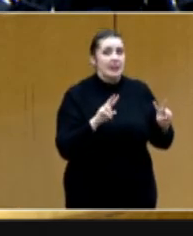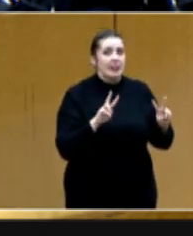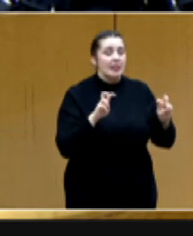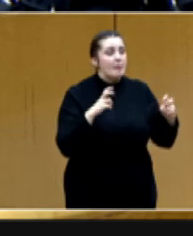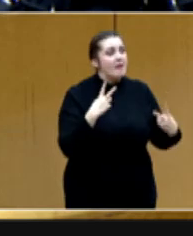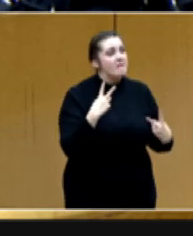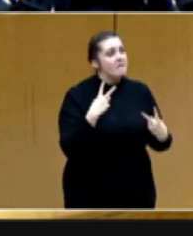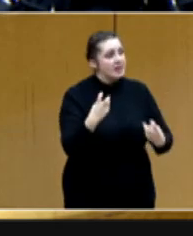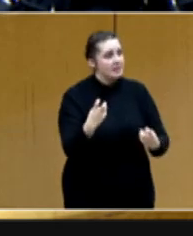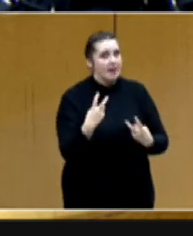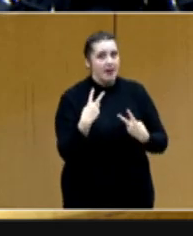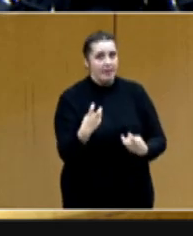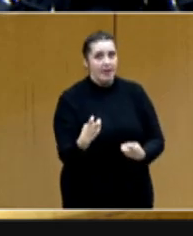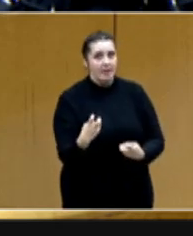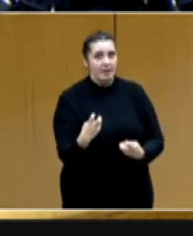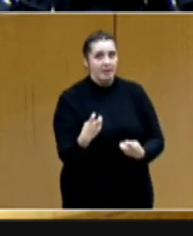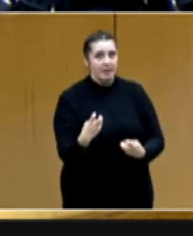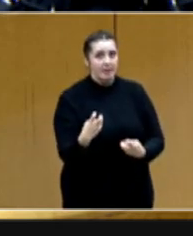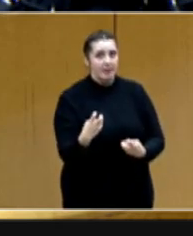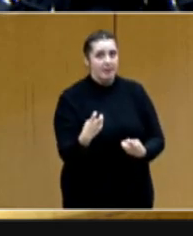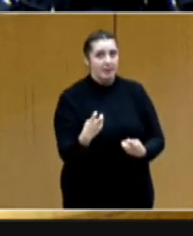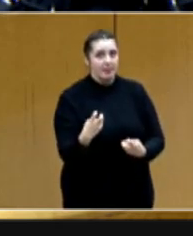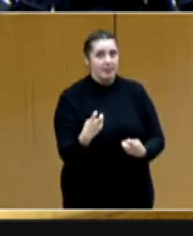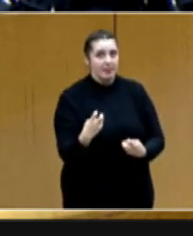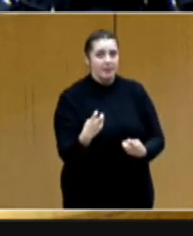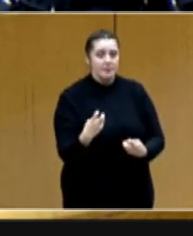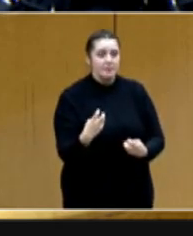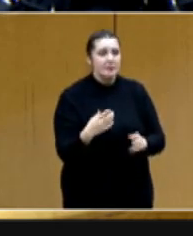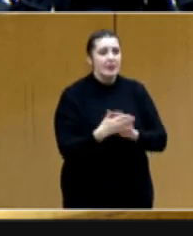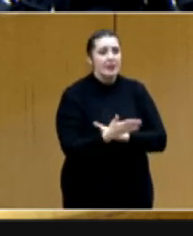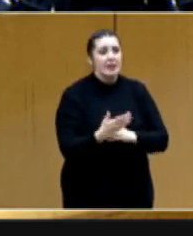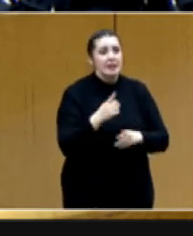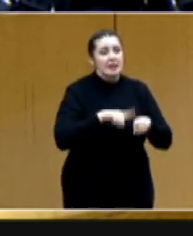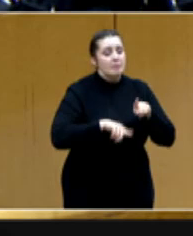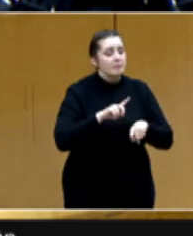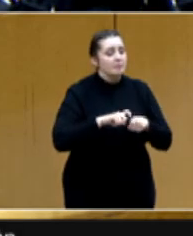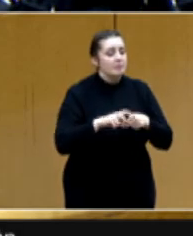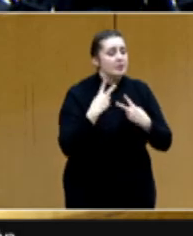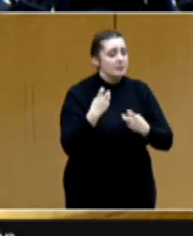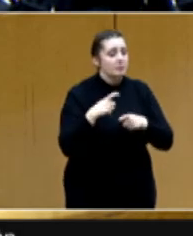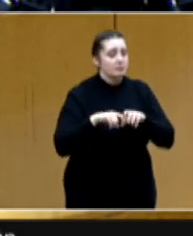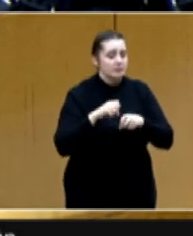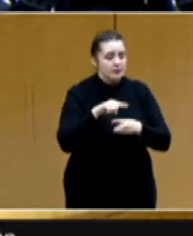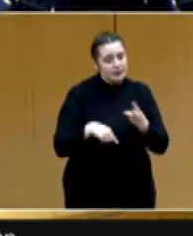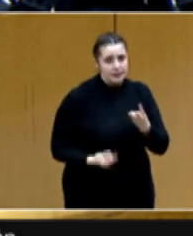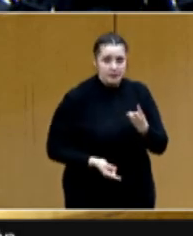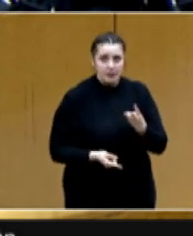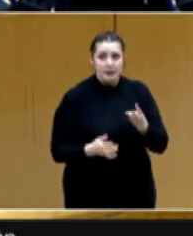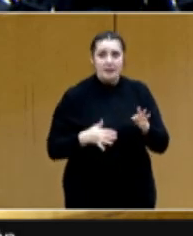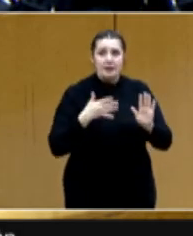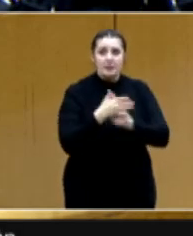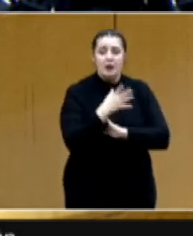está soportando hasta tres tipos de gravámenes este tipo Este modelo consiste en la cesión de bienes a cambio de una asistencia